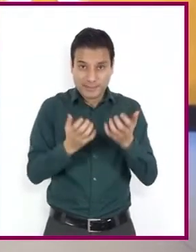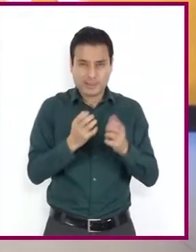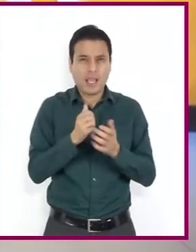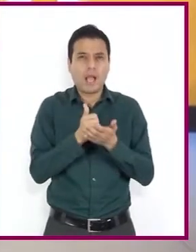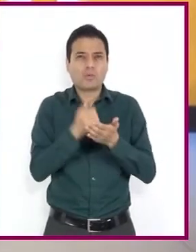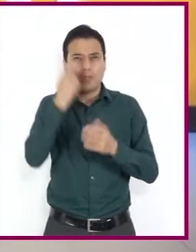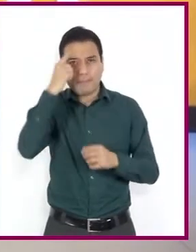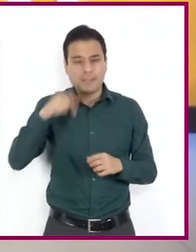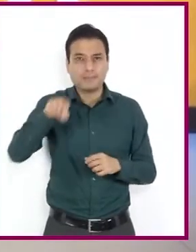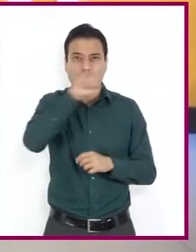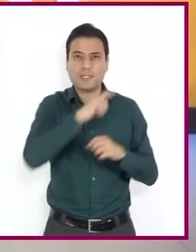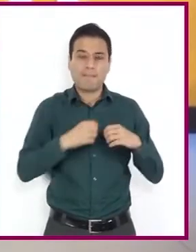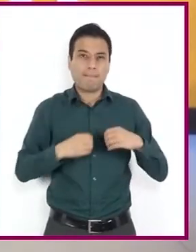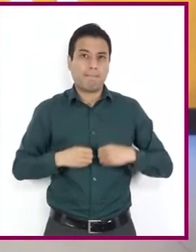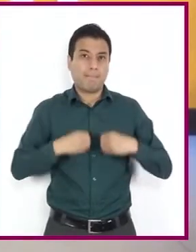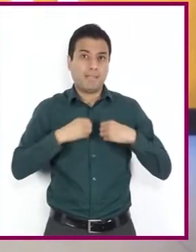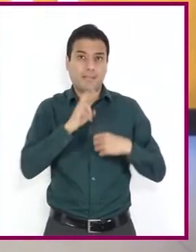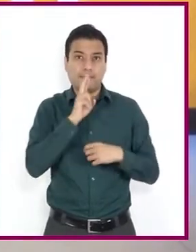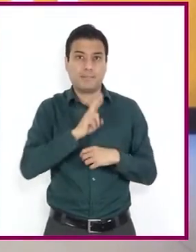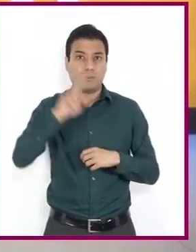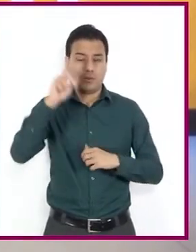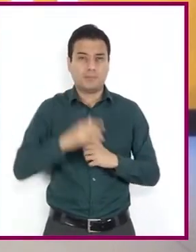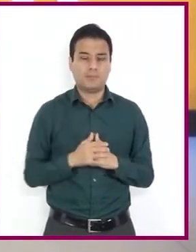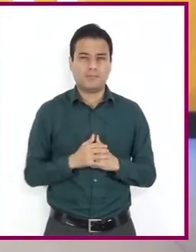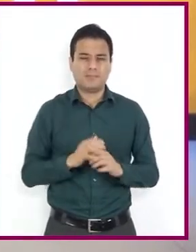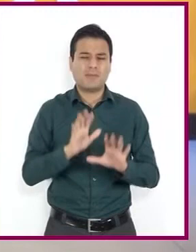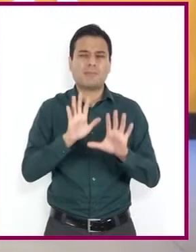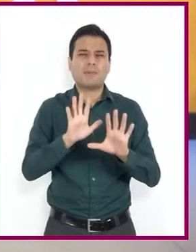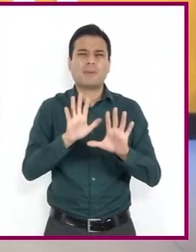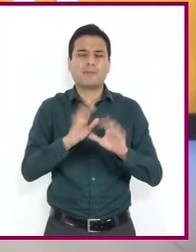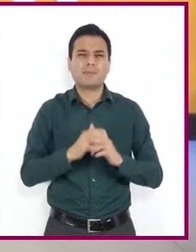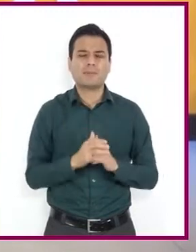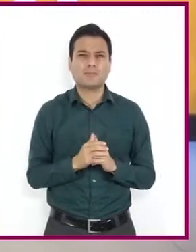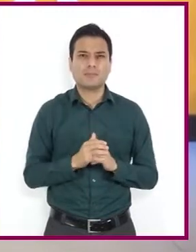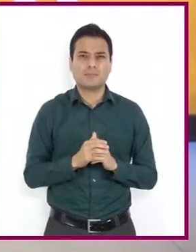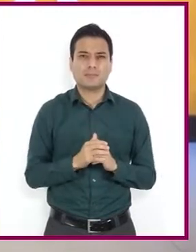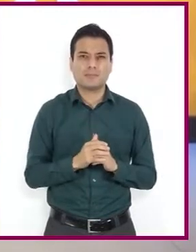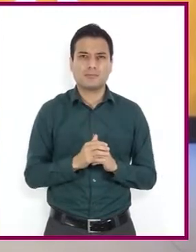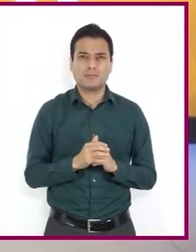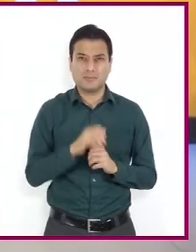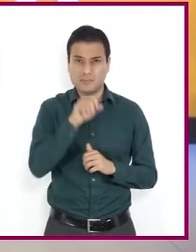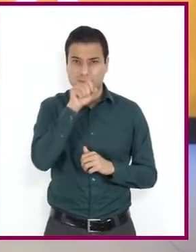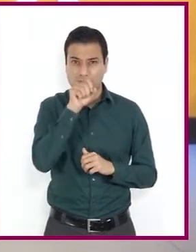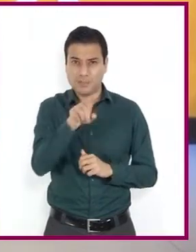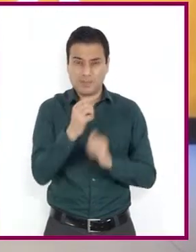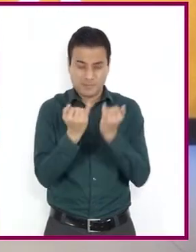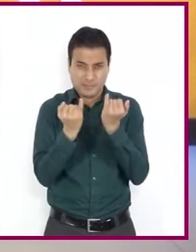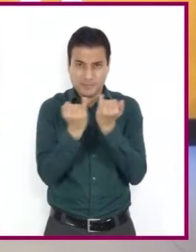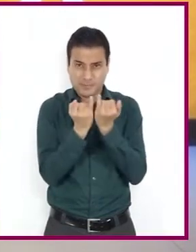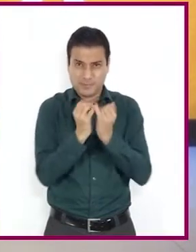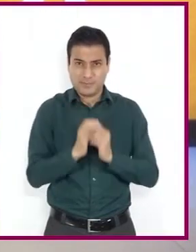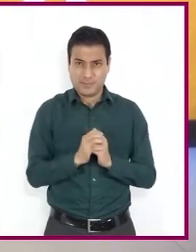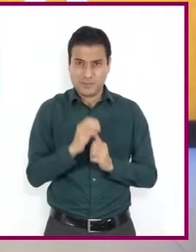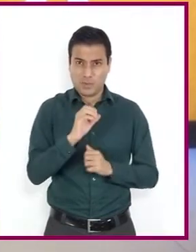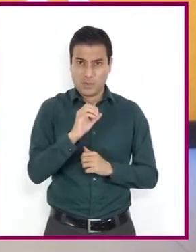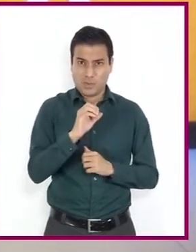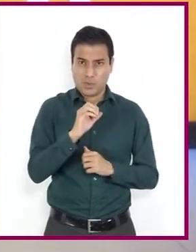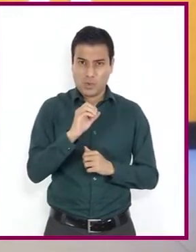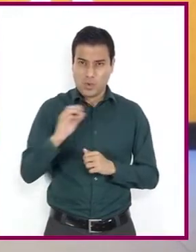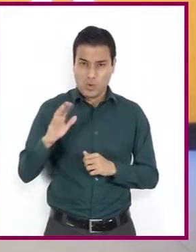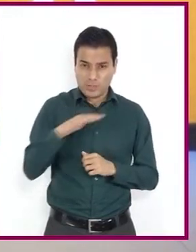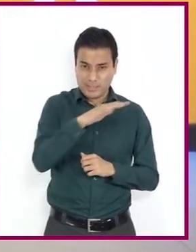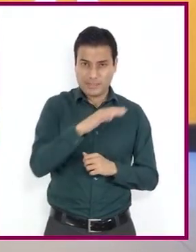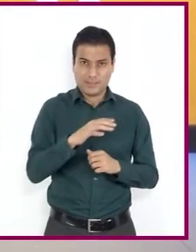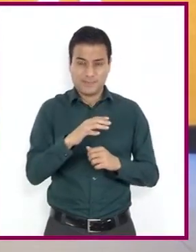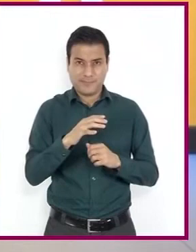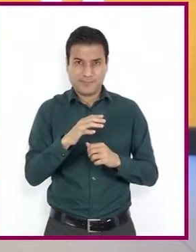que nuestra calidad de vida mejore. Pero, ¿podemos decir lo mismo de las ondas mecánicas? Los